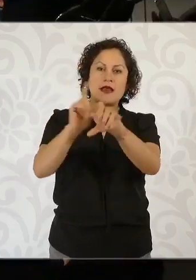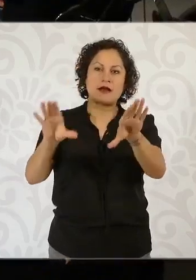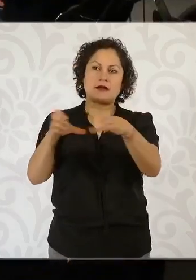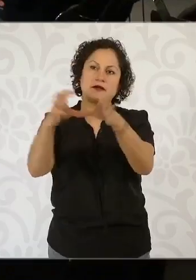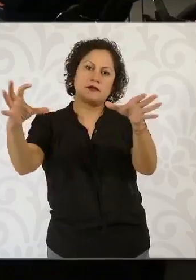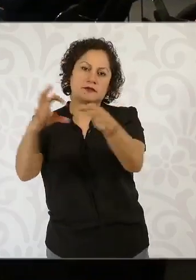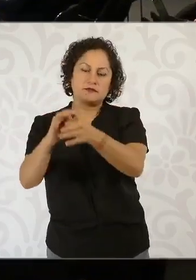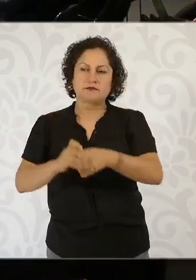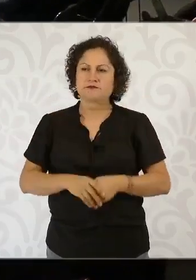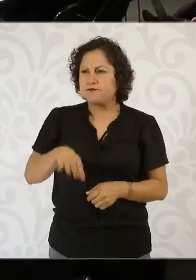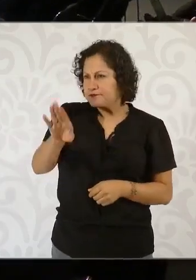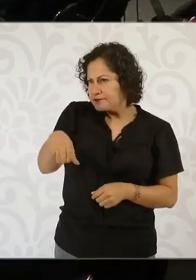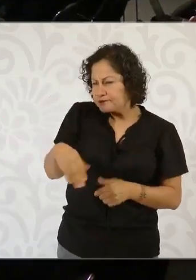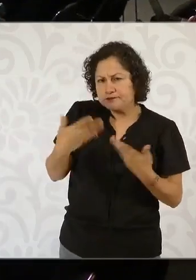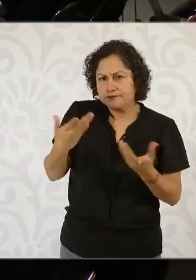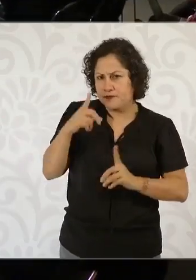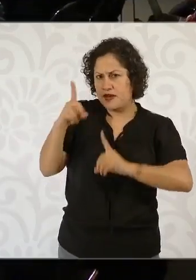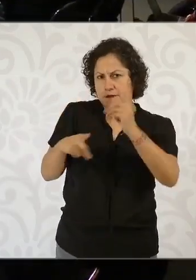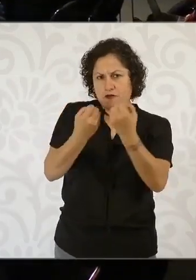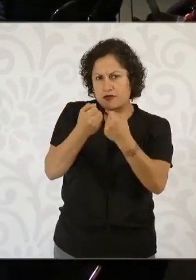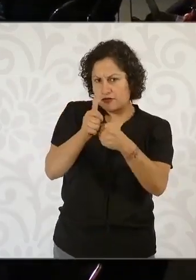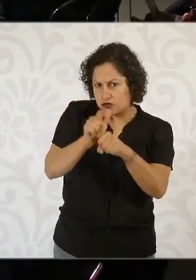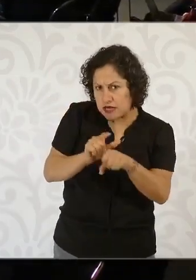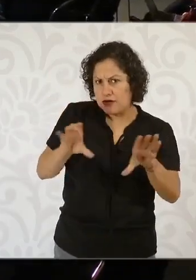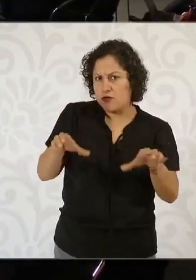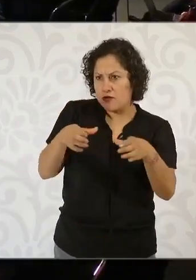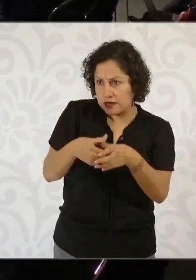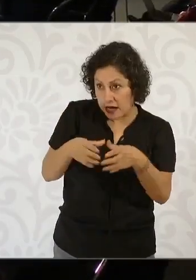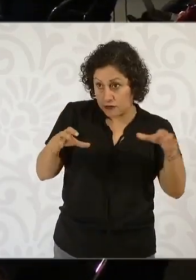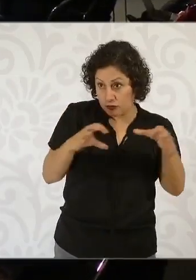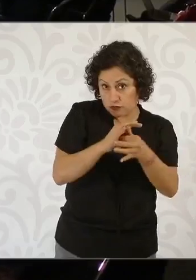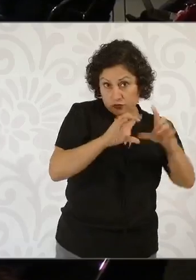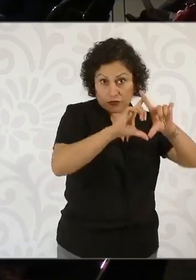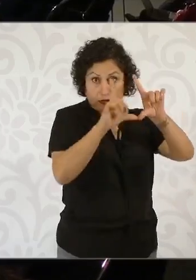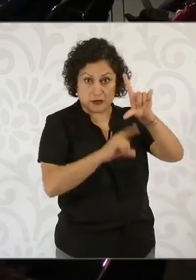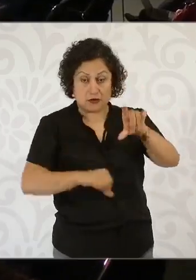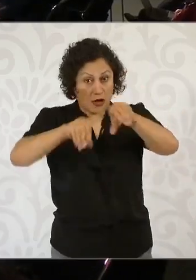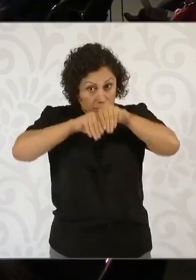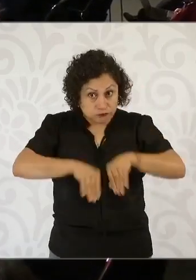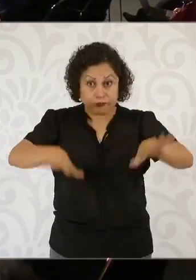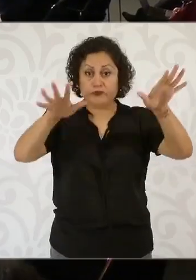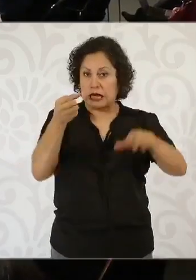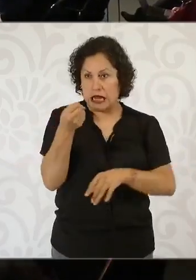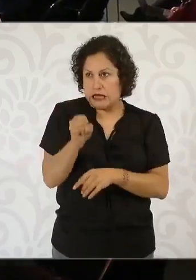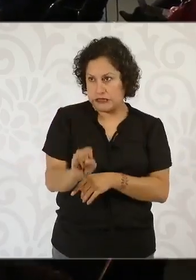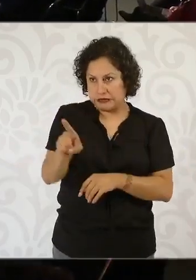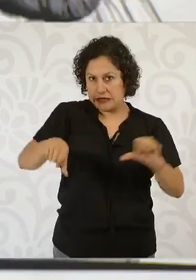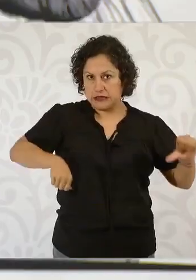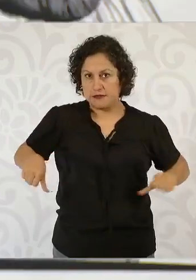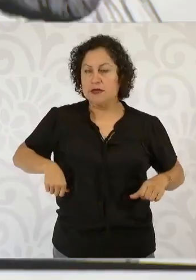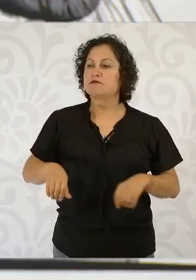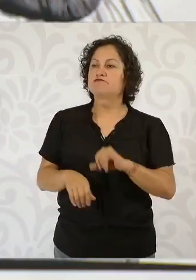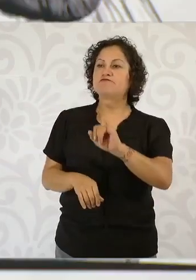del deporte social y comunitario se hace a nivel nacional con ese tipo de convocatorias, sí, de este tipo de eventos. Y